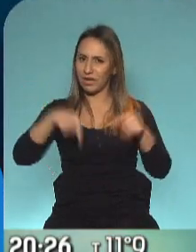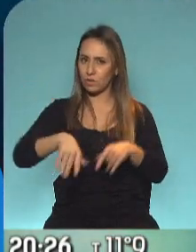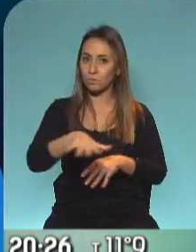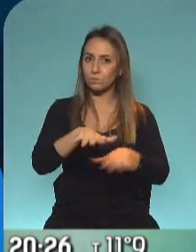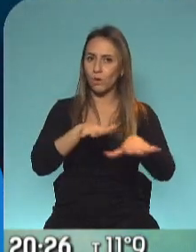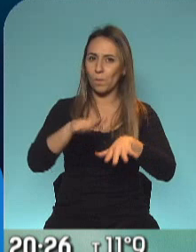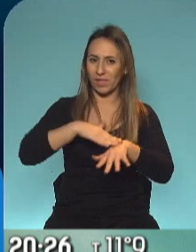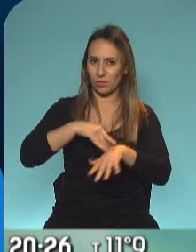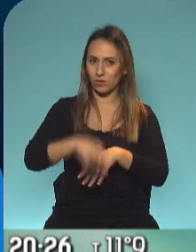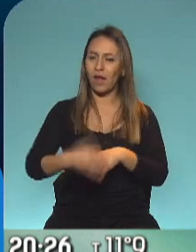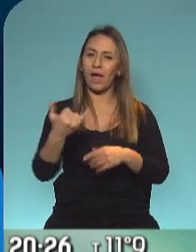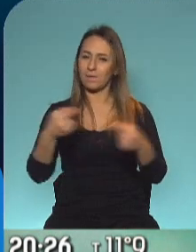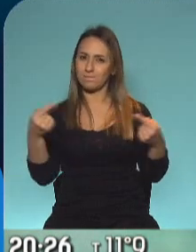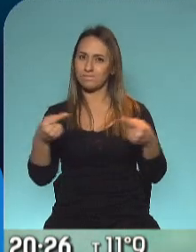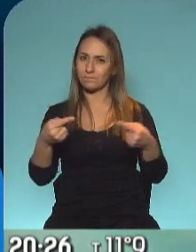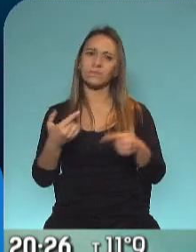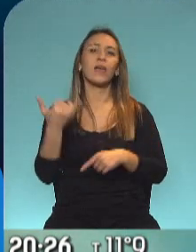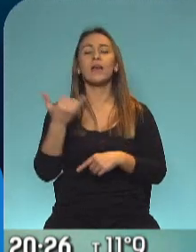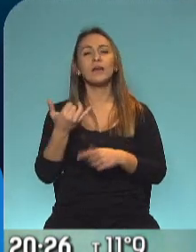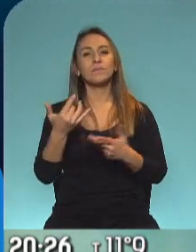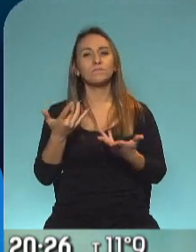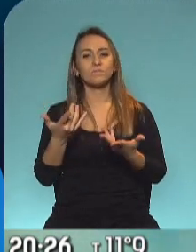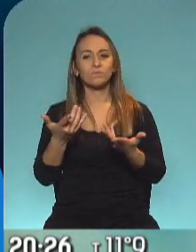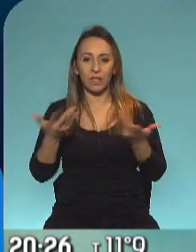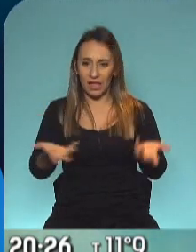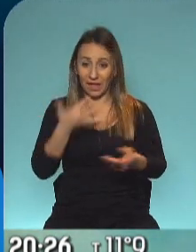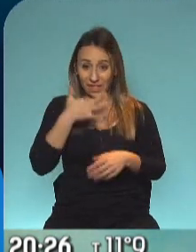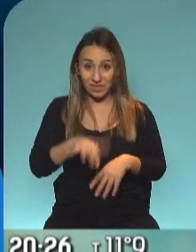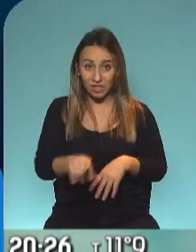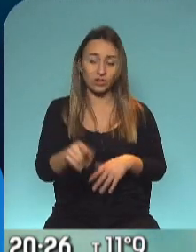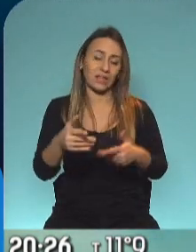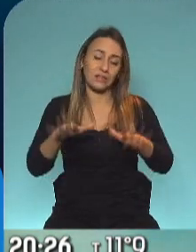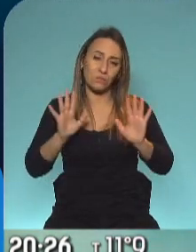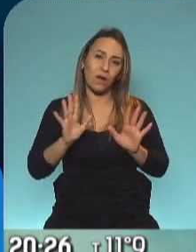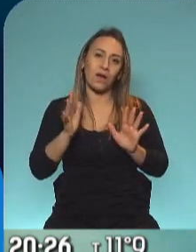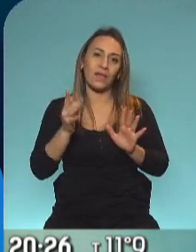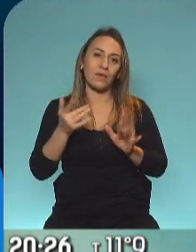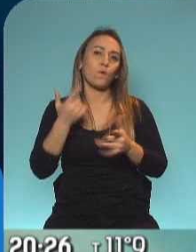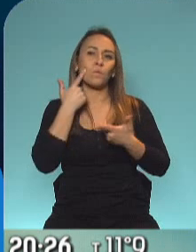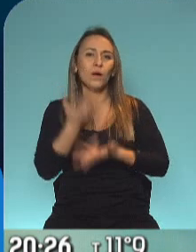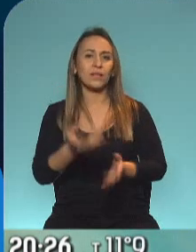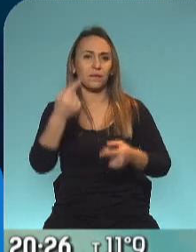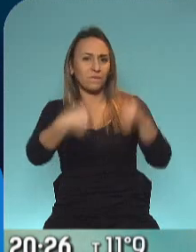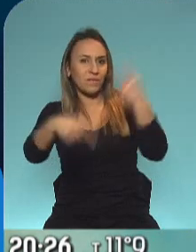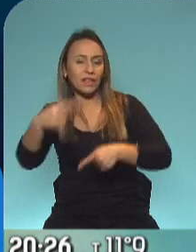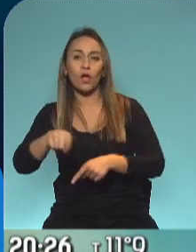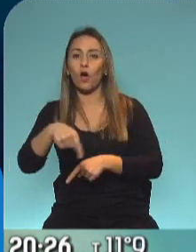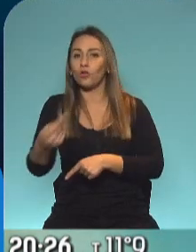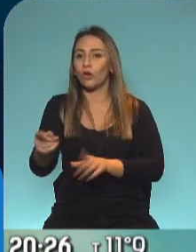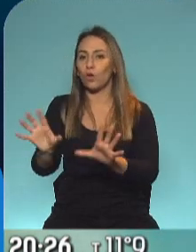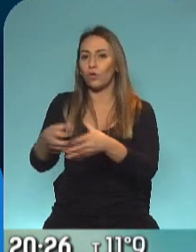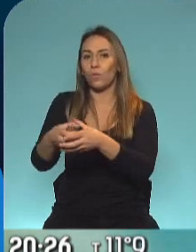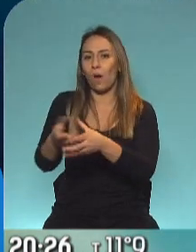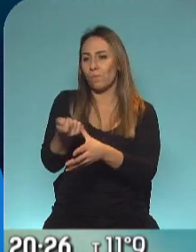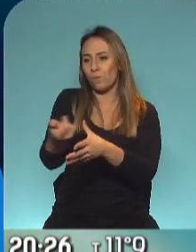Por un lado, entiendo que hay más lugar para la diversidad, entiendo que hay minorías que empiezan a tener